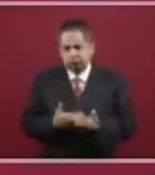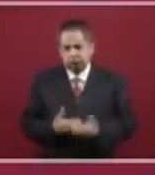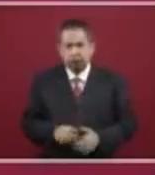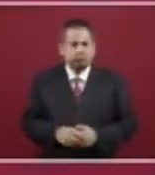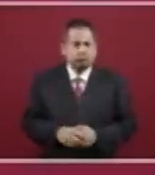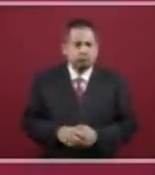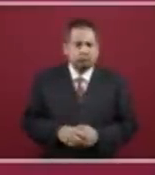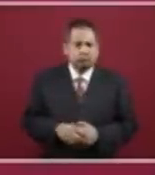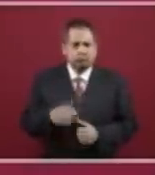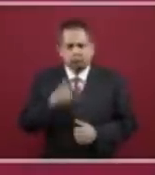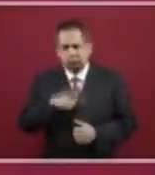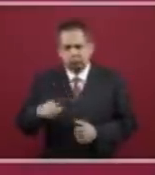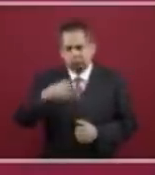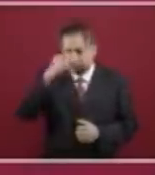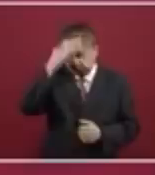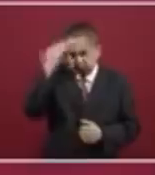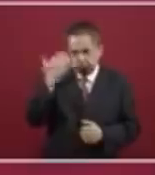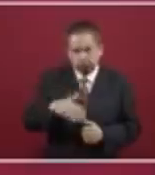Saben ustedes que